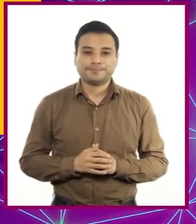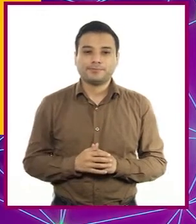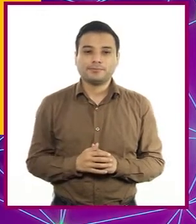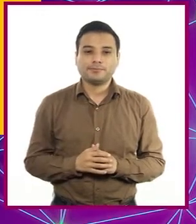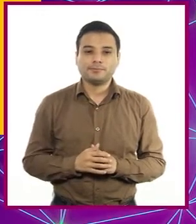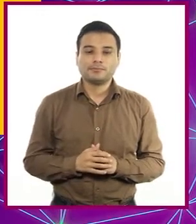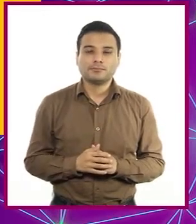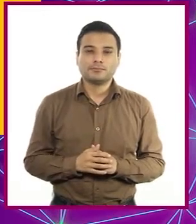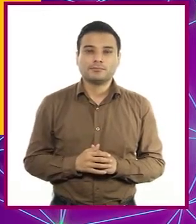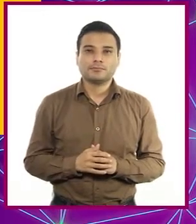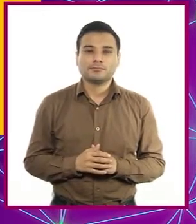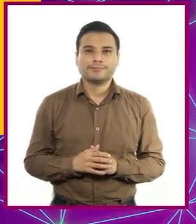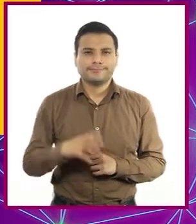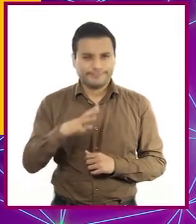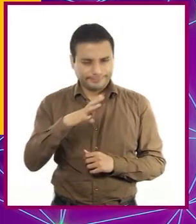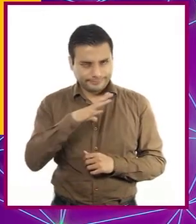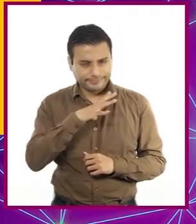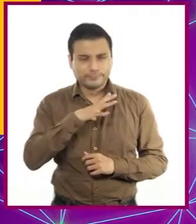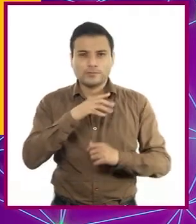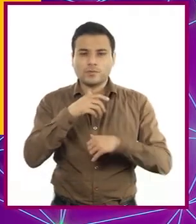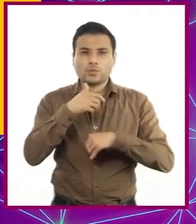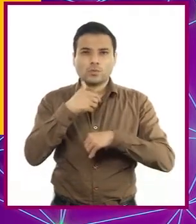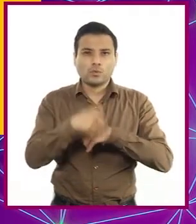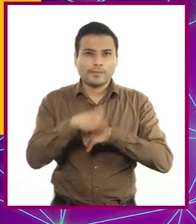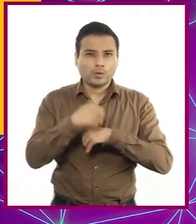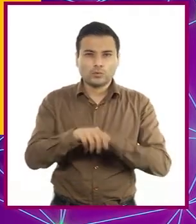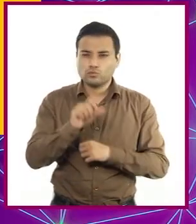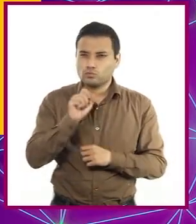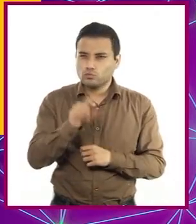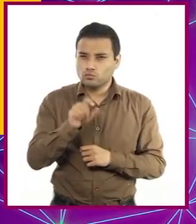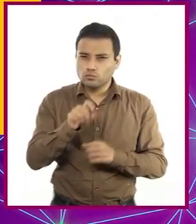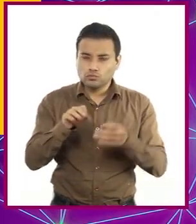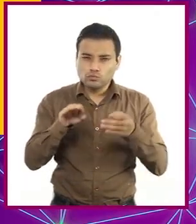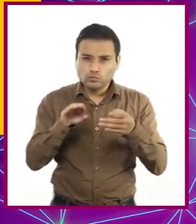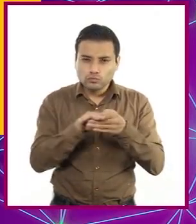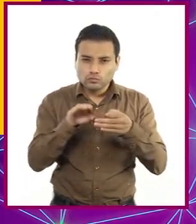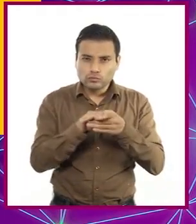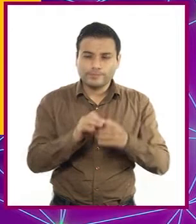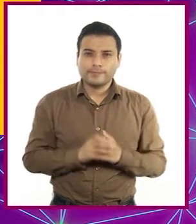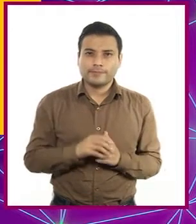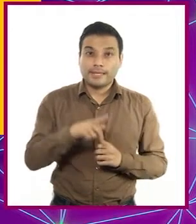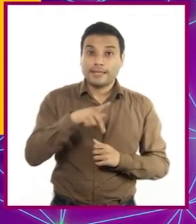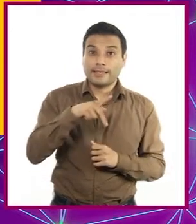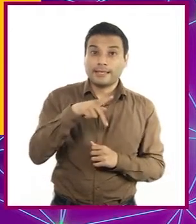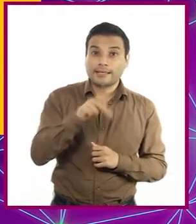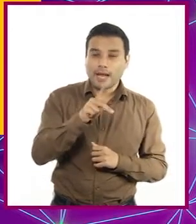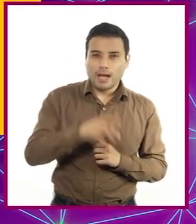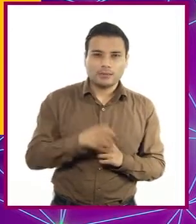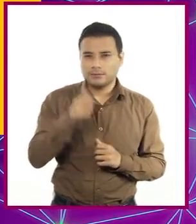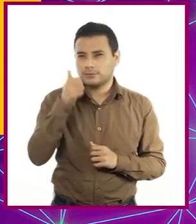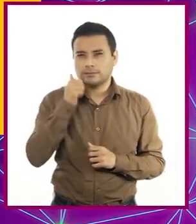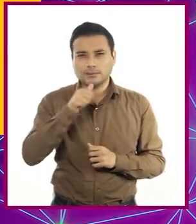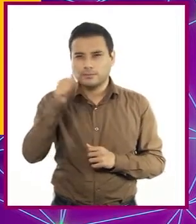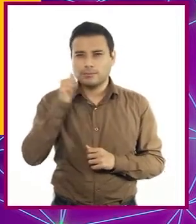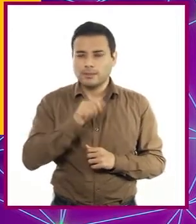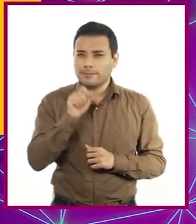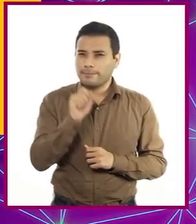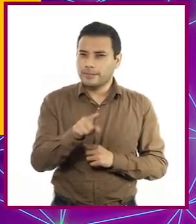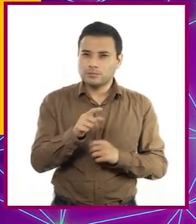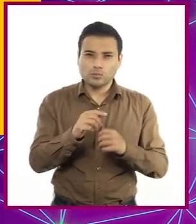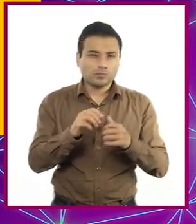Existe una constante de proporcionalidad, k, que se mantiene en cada punto cuando la variación